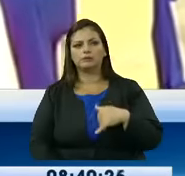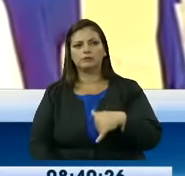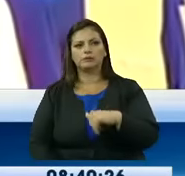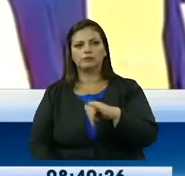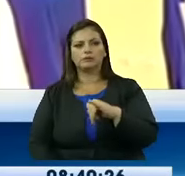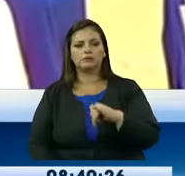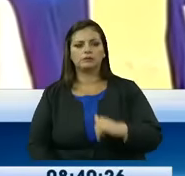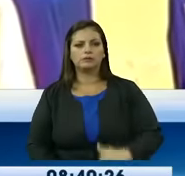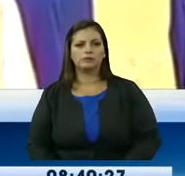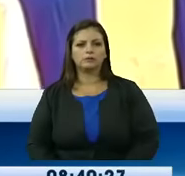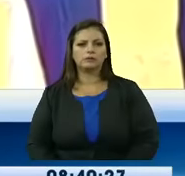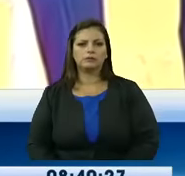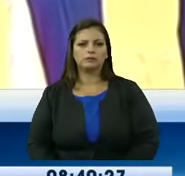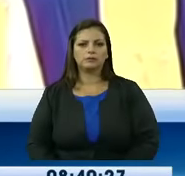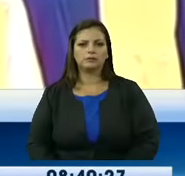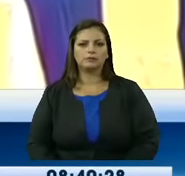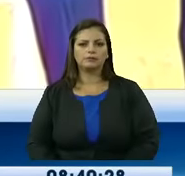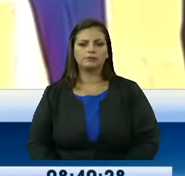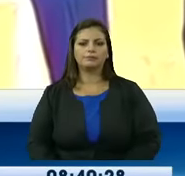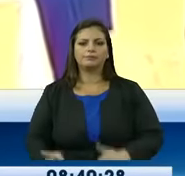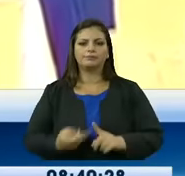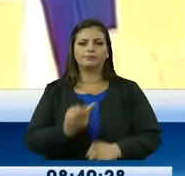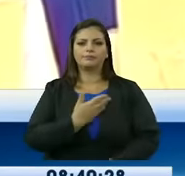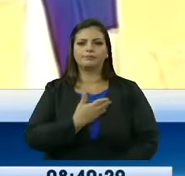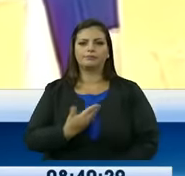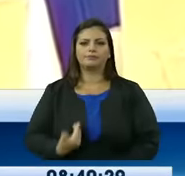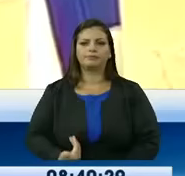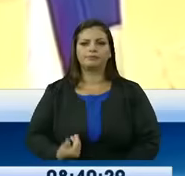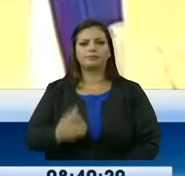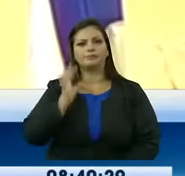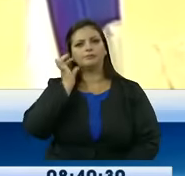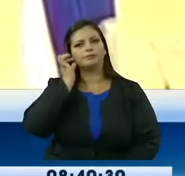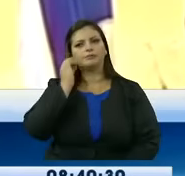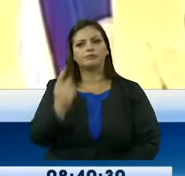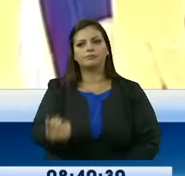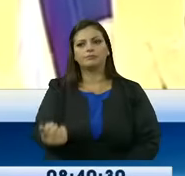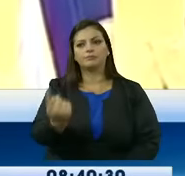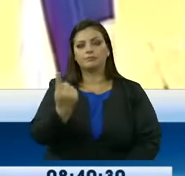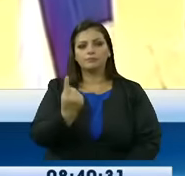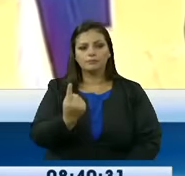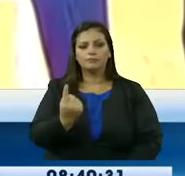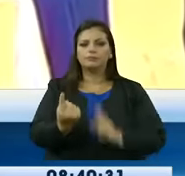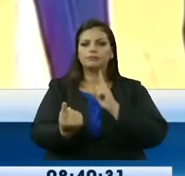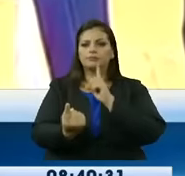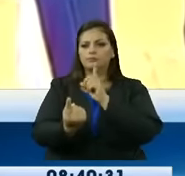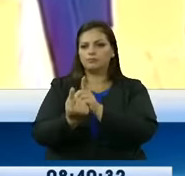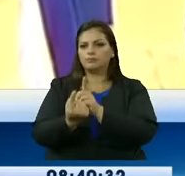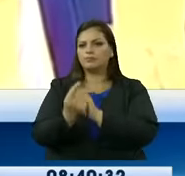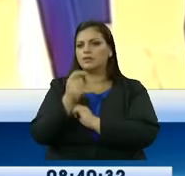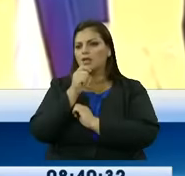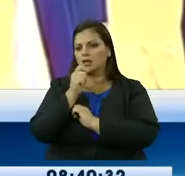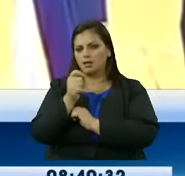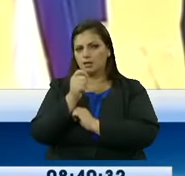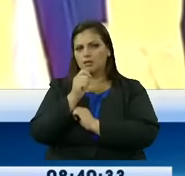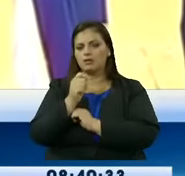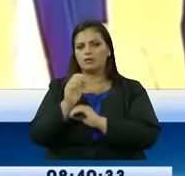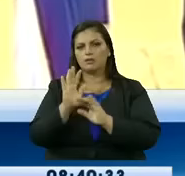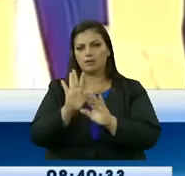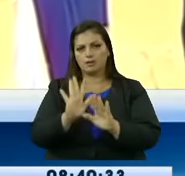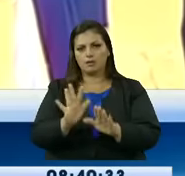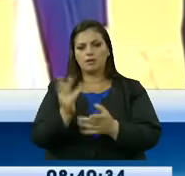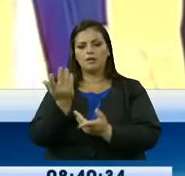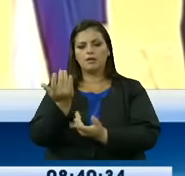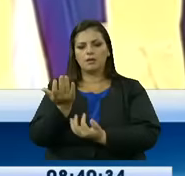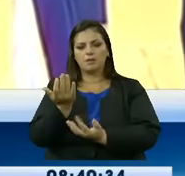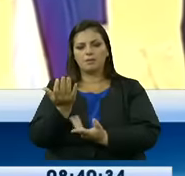vicepresidenta de lo que es el Consejo Nacional Electoral, delegación Guayas, exprese lo que es o nos dé datos, nosotros nos vamos a enlazar con ustedes, Roselena y Hugo, para